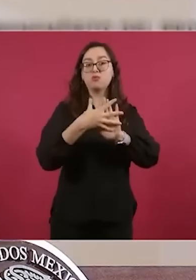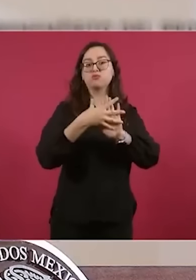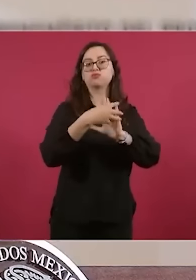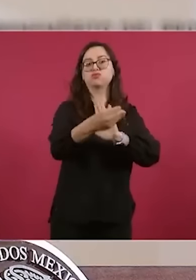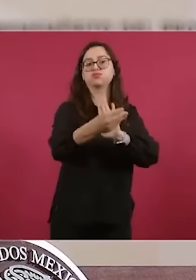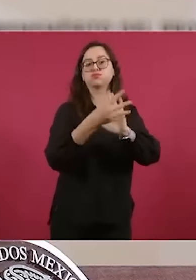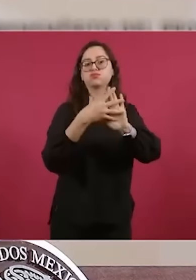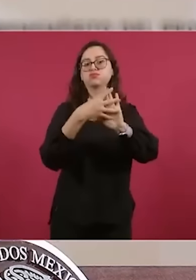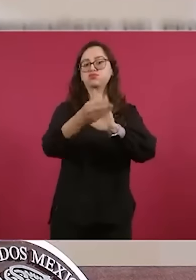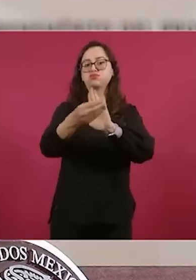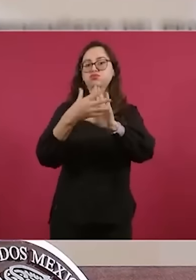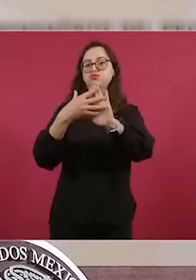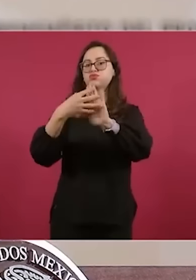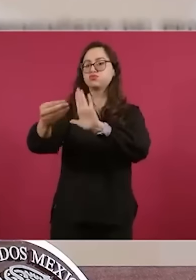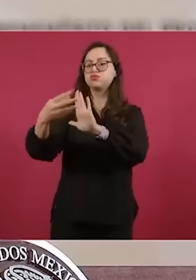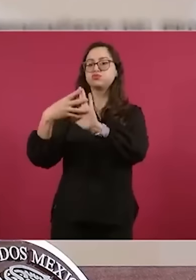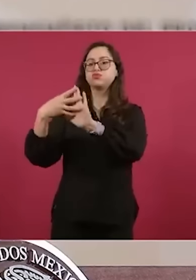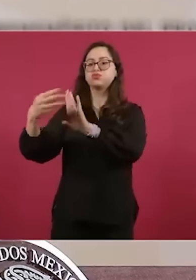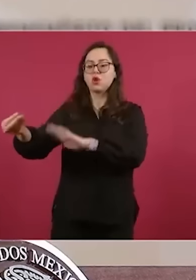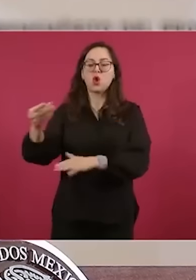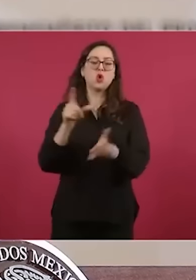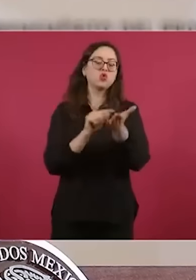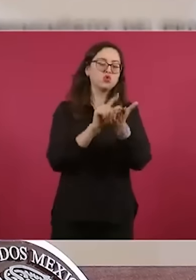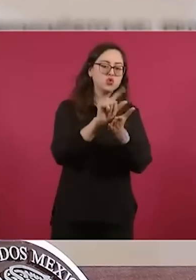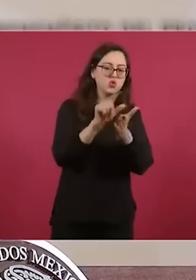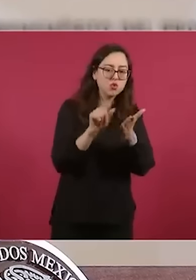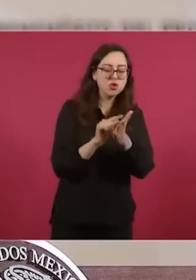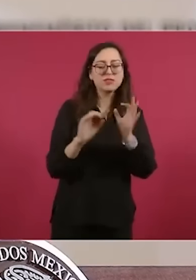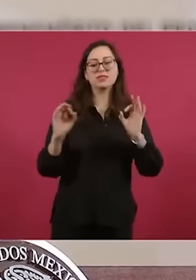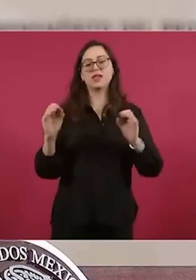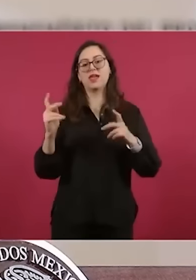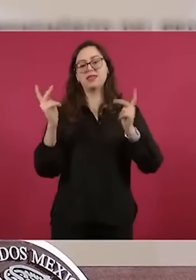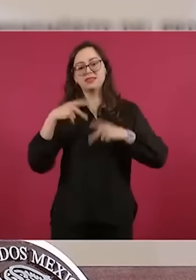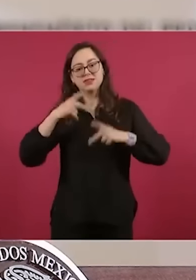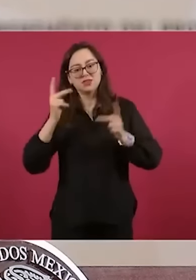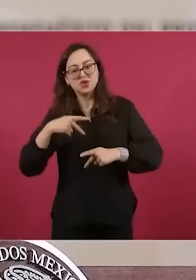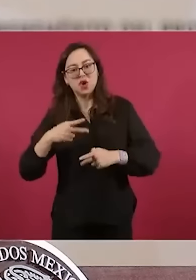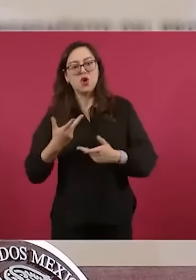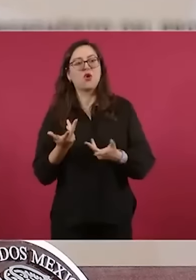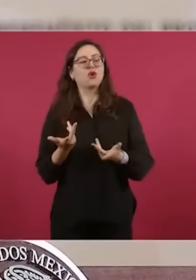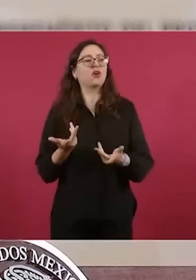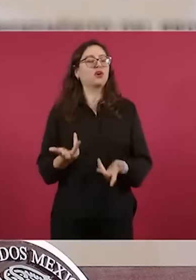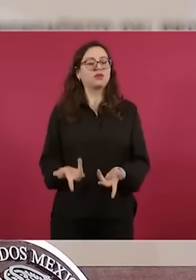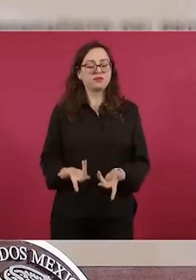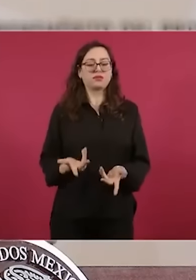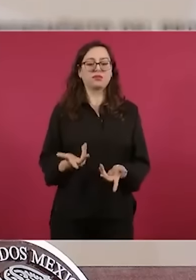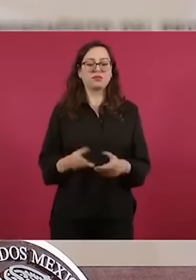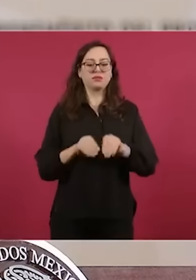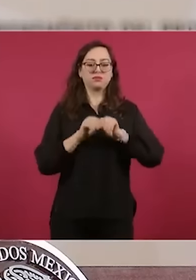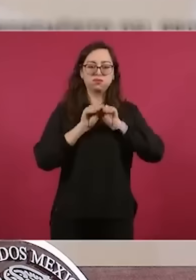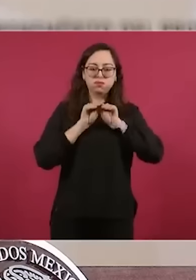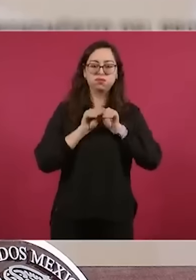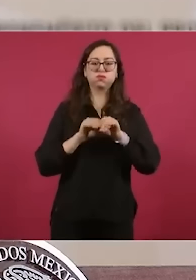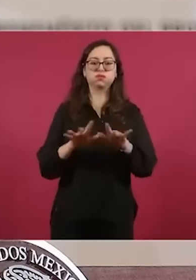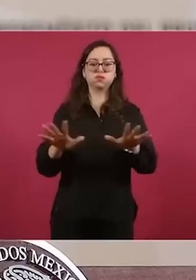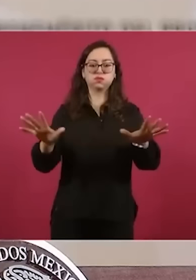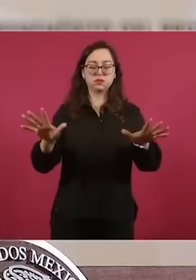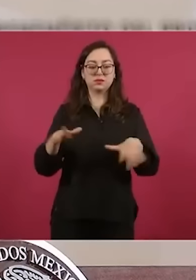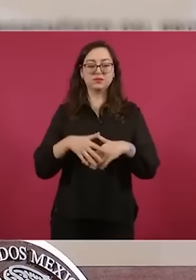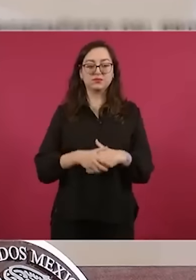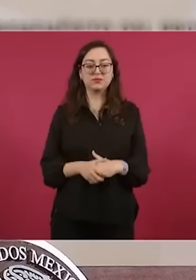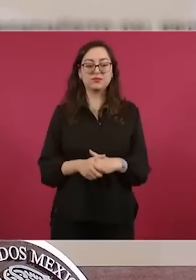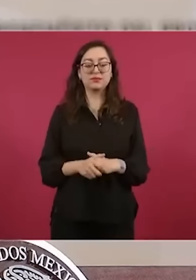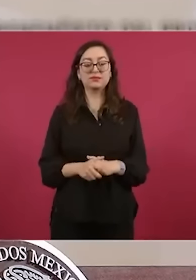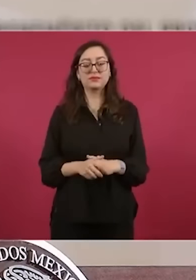figuras de Twitter y en TikTok, sobre todo, en esta cosa que se puede hacer en TikTok donde